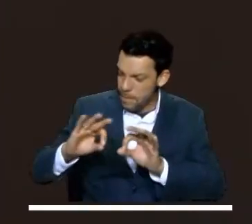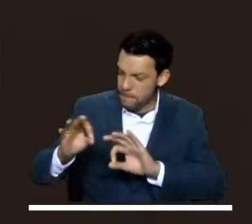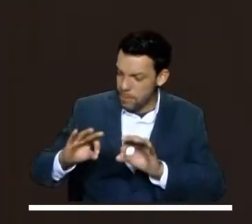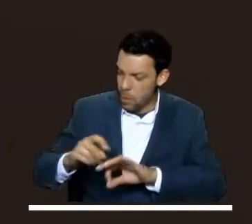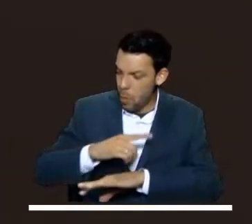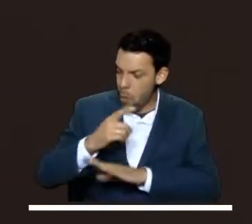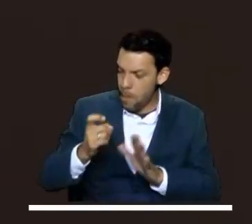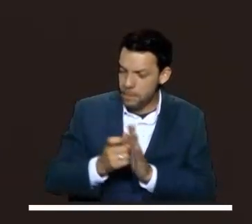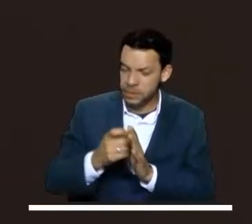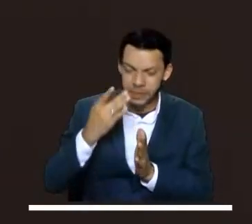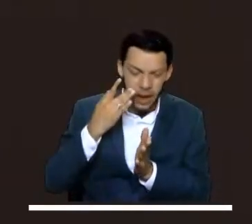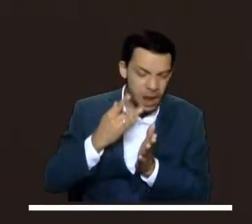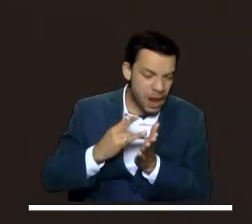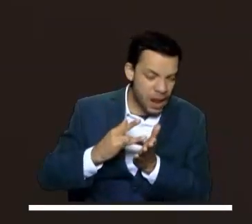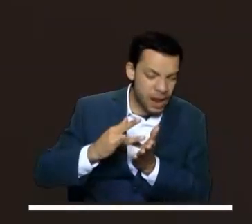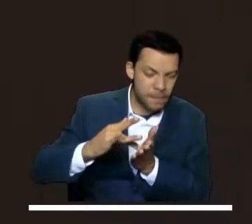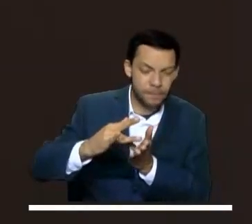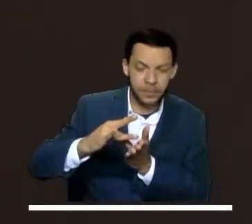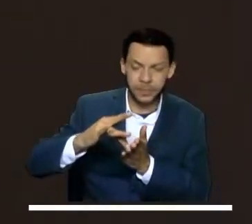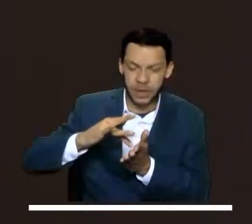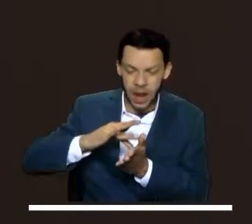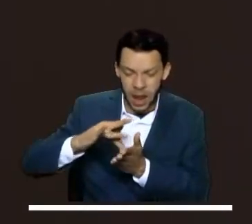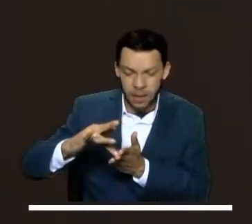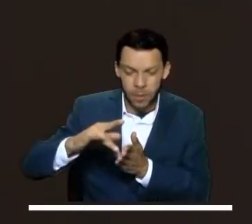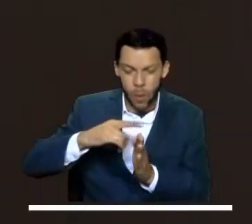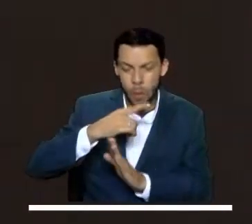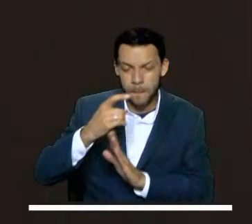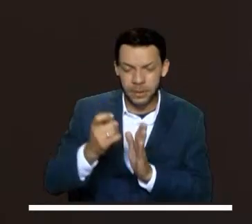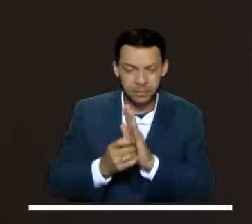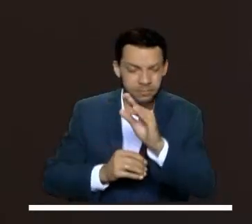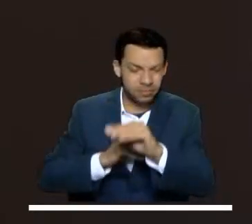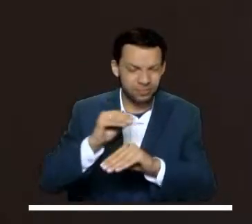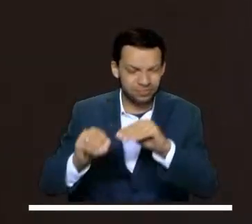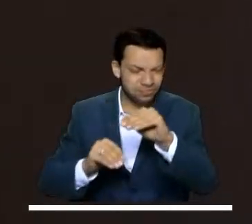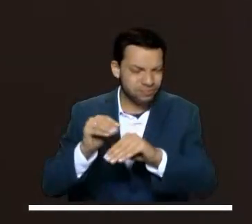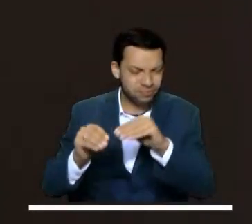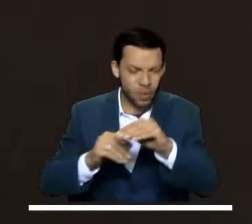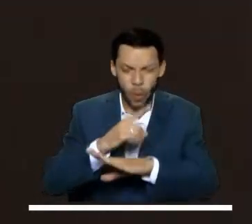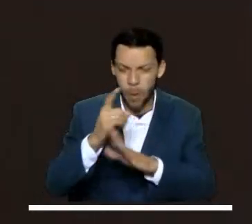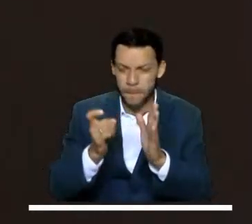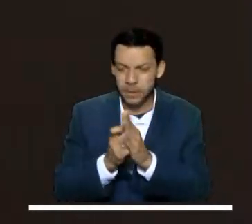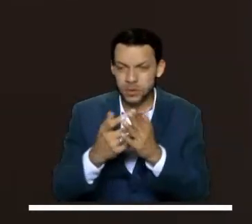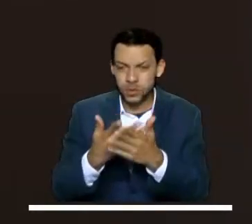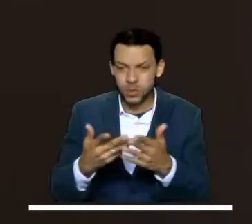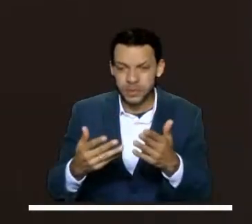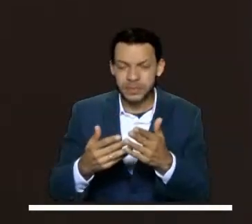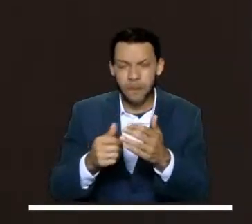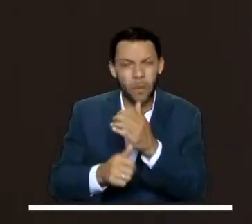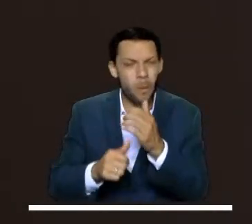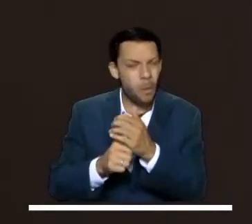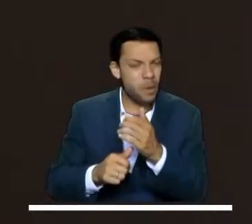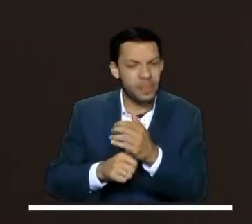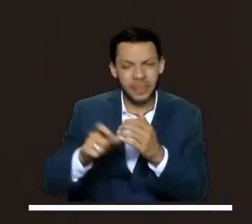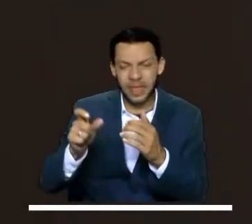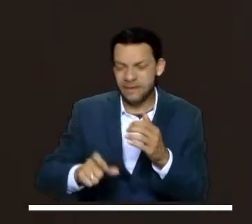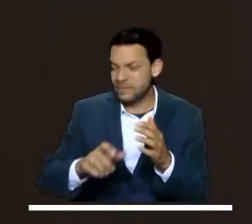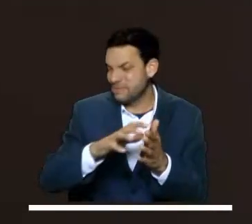que el gastroenterólogo pueda ver bien la mucosa y no tenga problemas con la materia fecal.